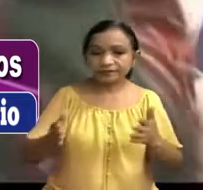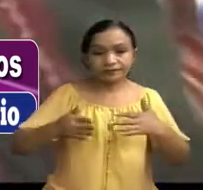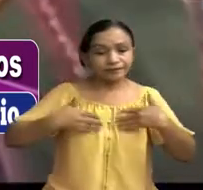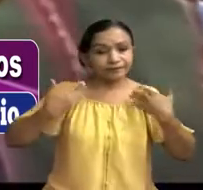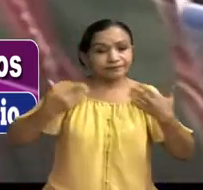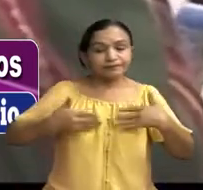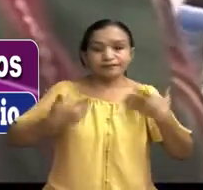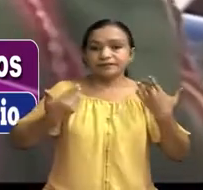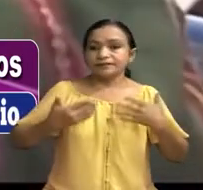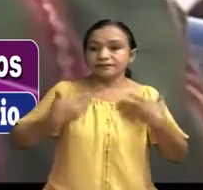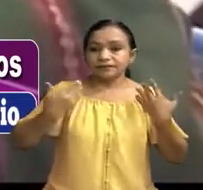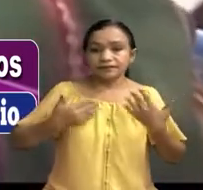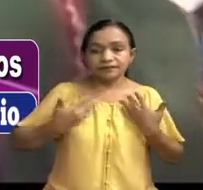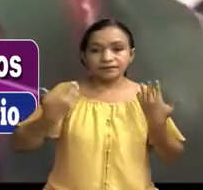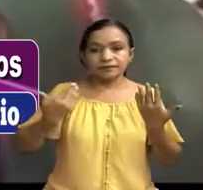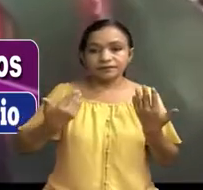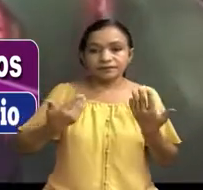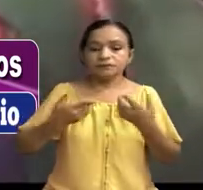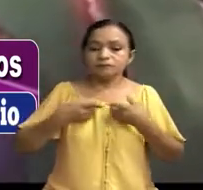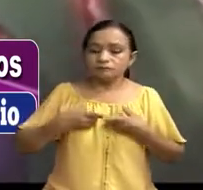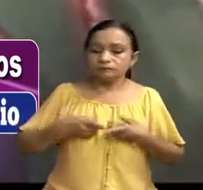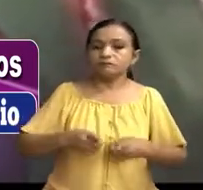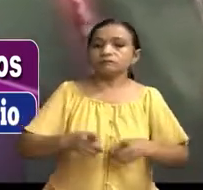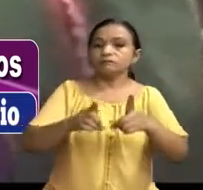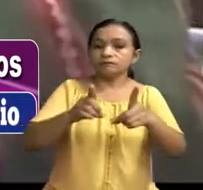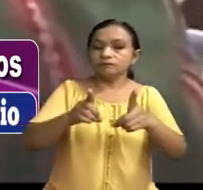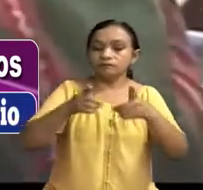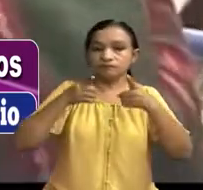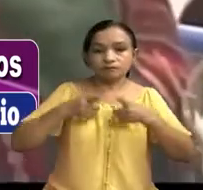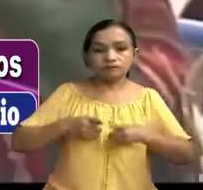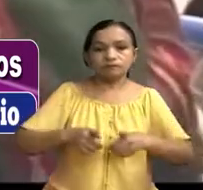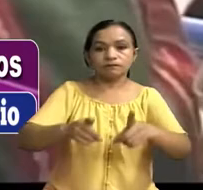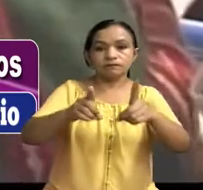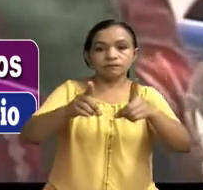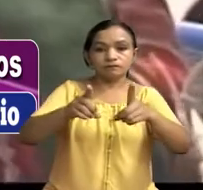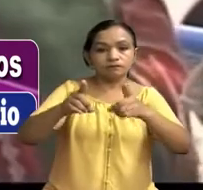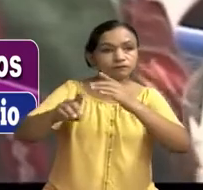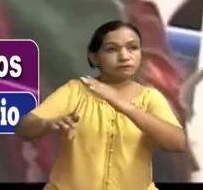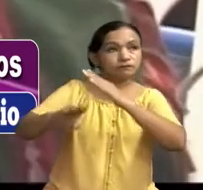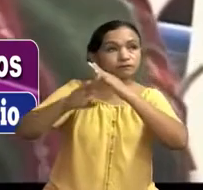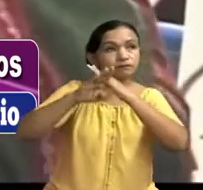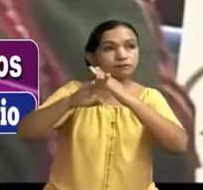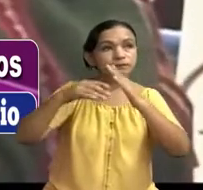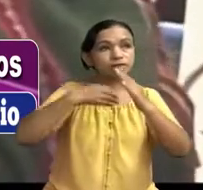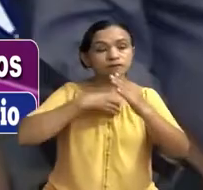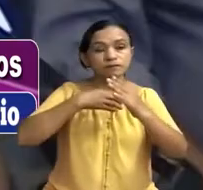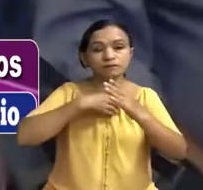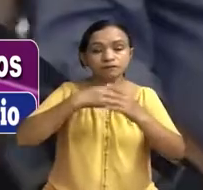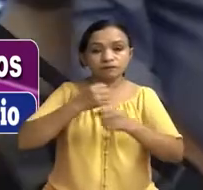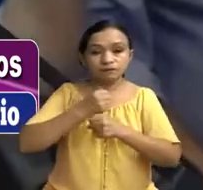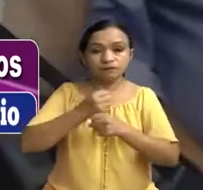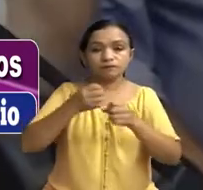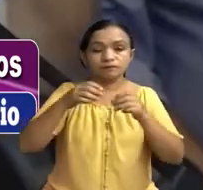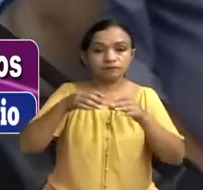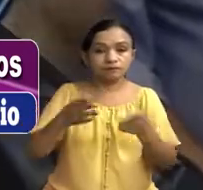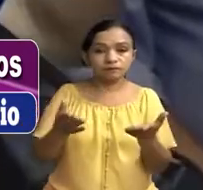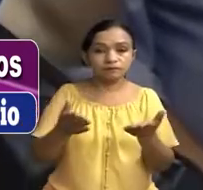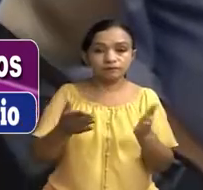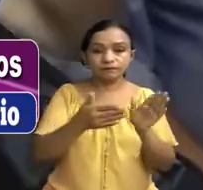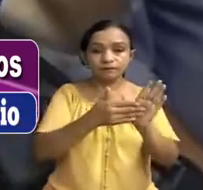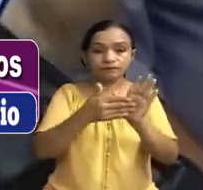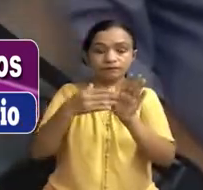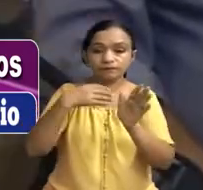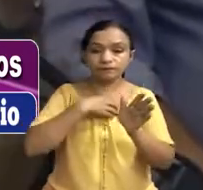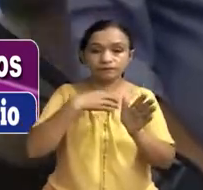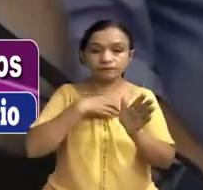alegres, pero también somos dignos. Y esa dignidad está ahí en la resistencia de lo que nos pertenece, de lo propio. Entonces está el modelo de lo